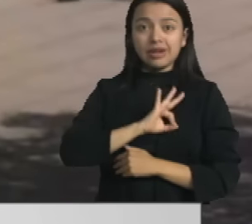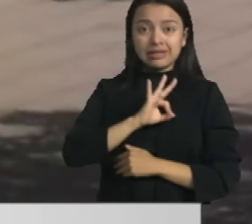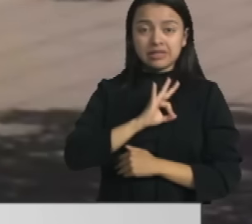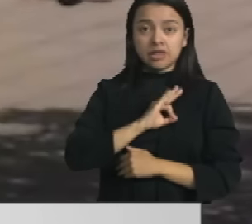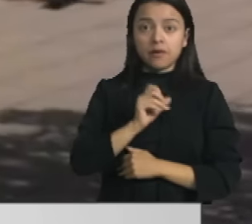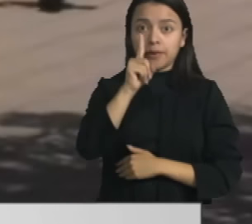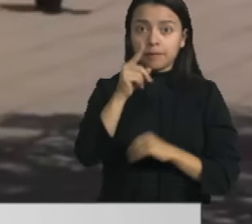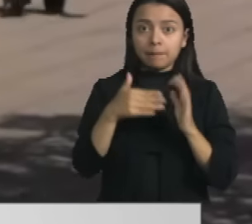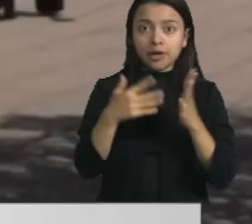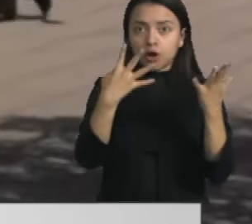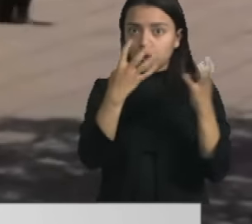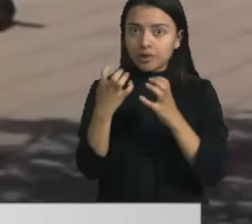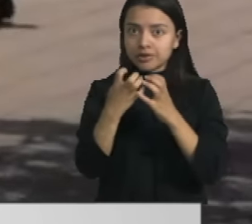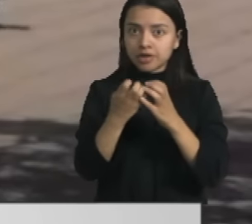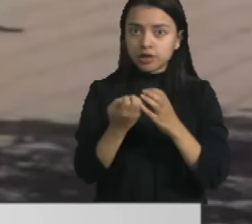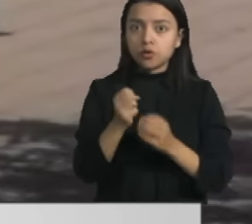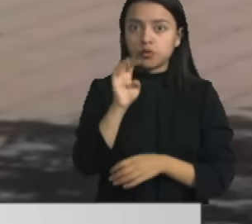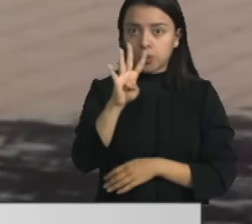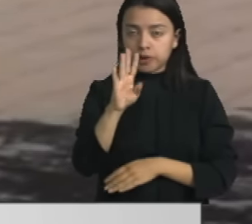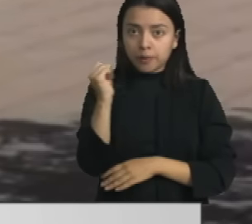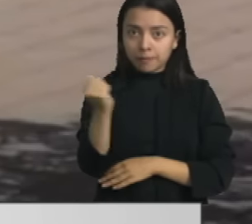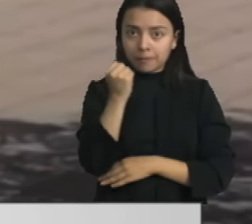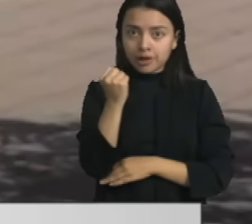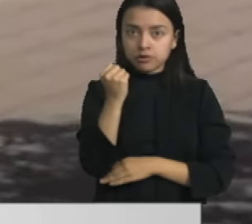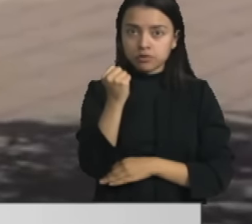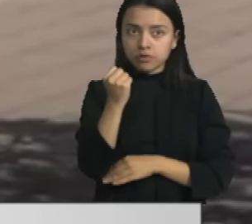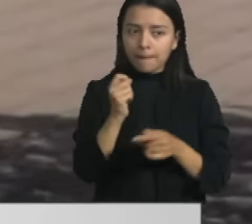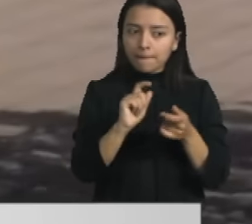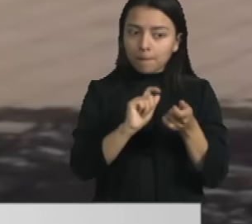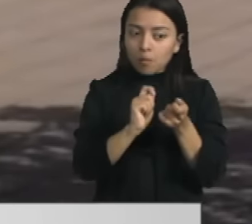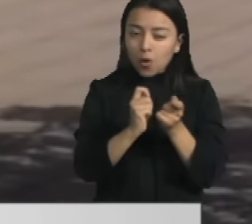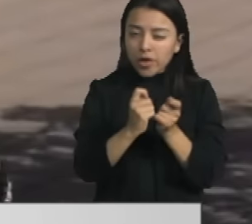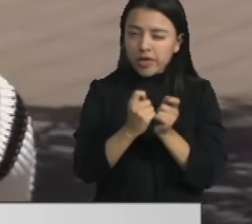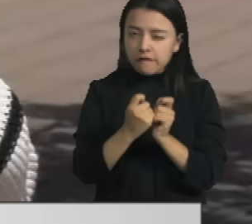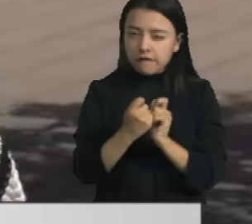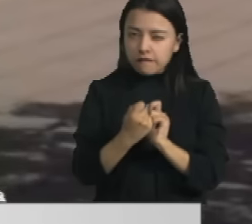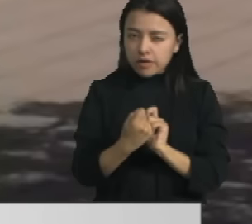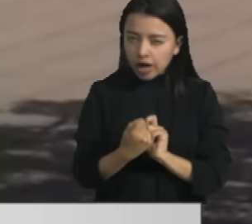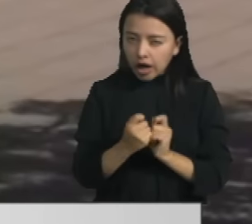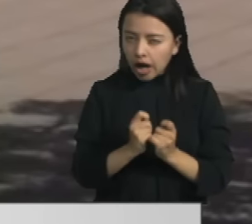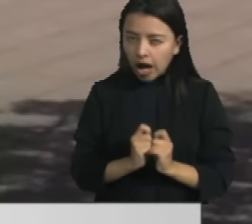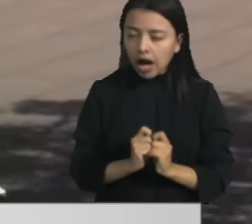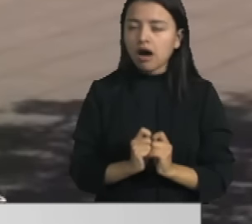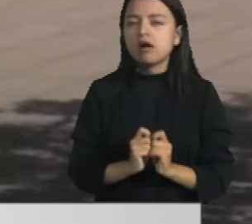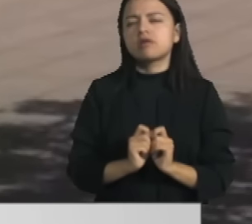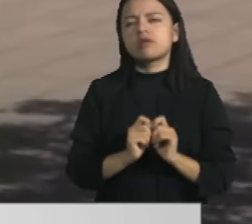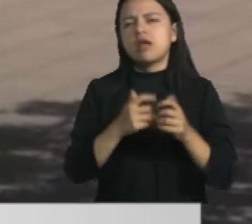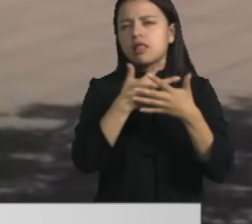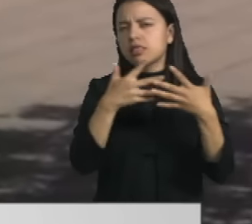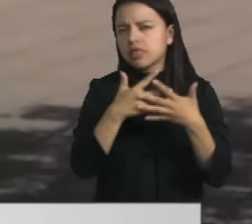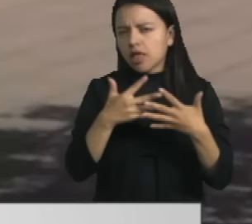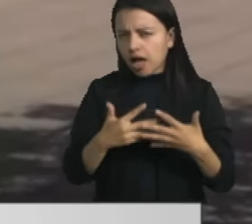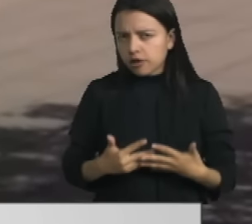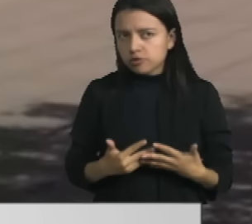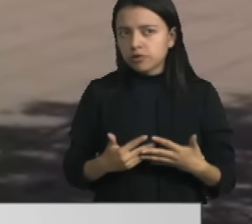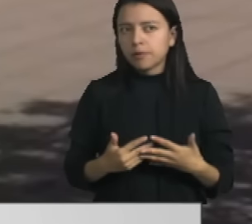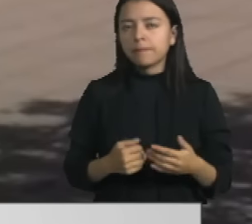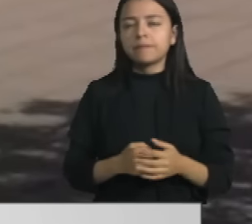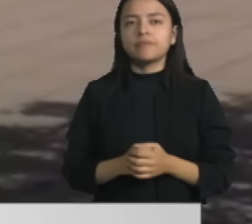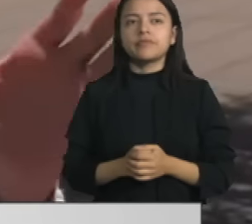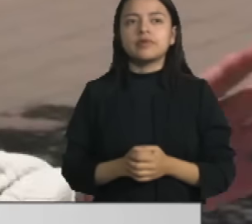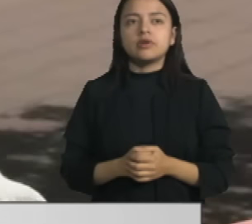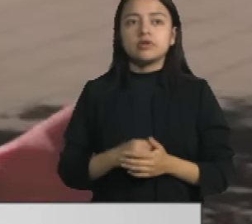de 1.904 pesos, es decir, modificar esa resolución e implementar una gradualidad que no se aumenten los 1.904